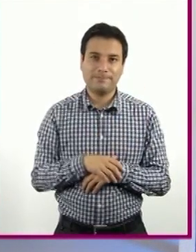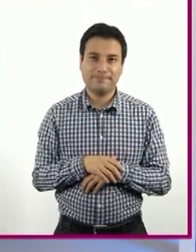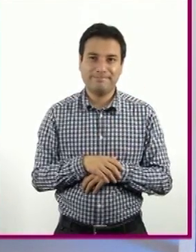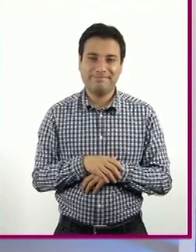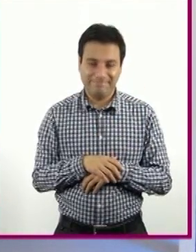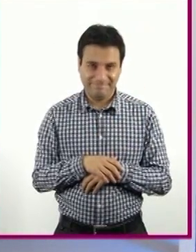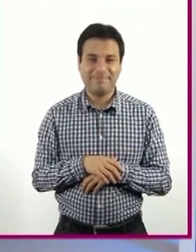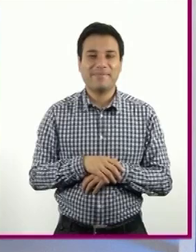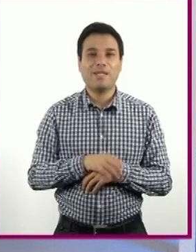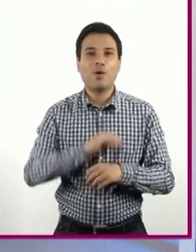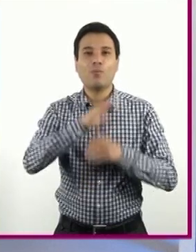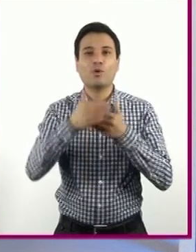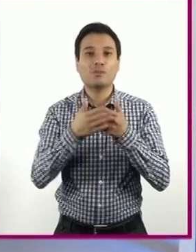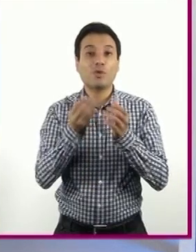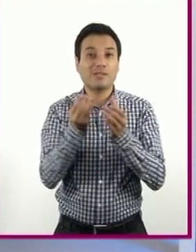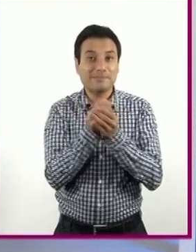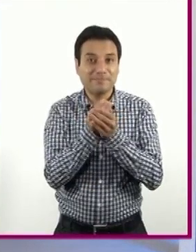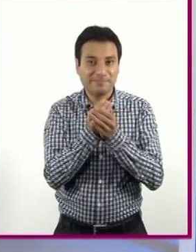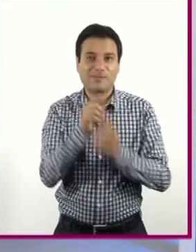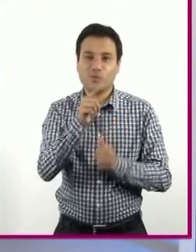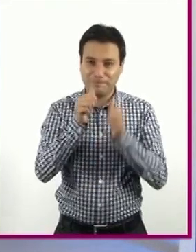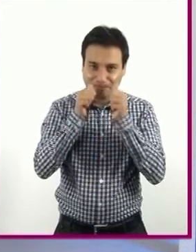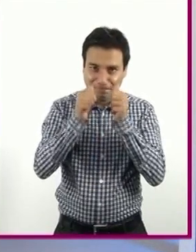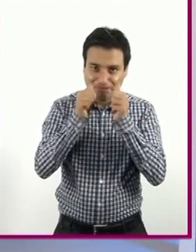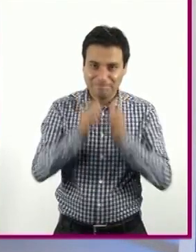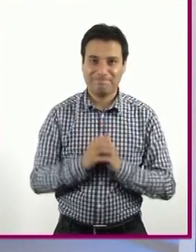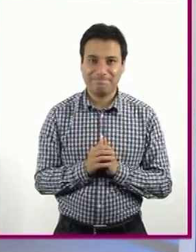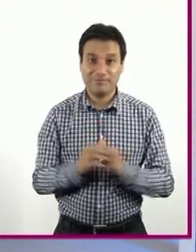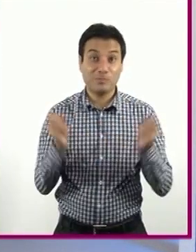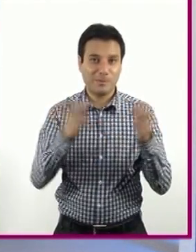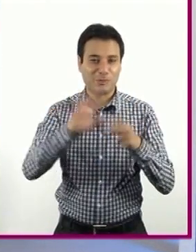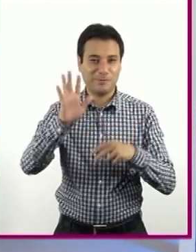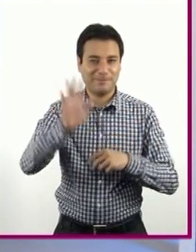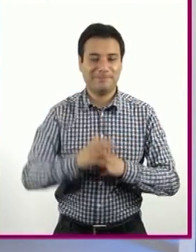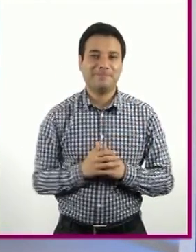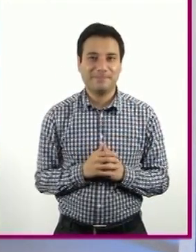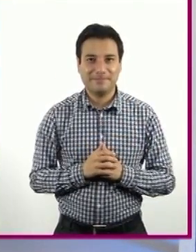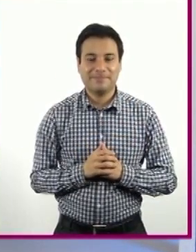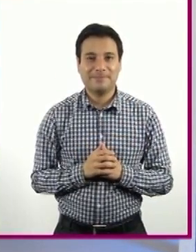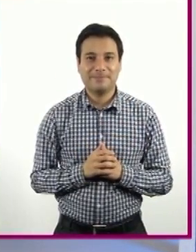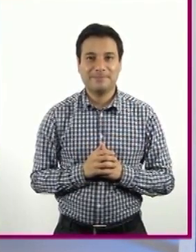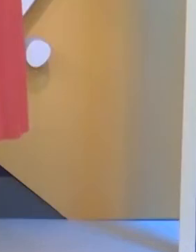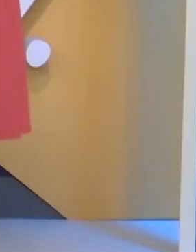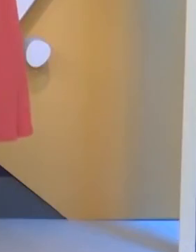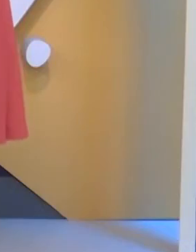pendientes de las próximas sesiones de Aprende en Casa 3. ¡Hasta la próxima!